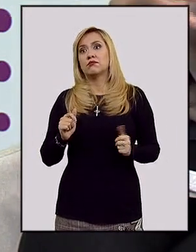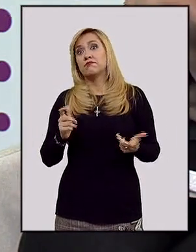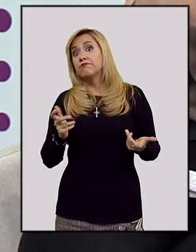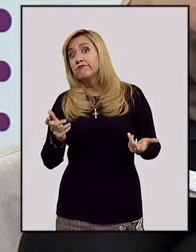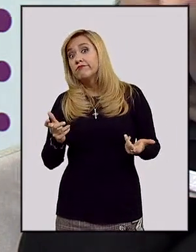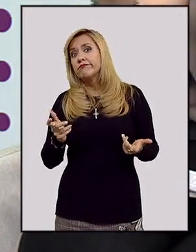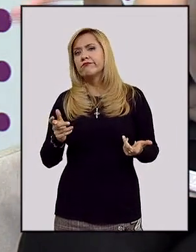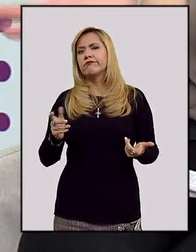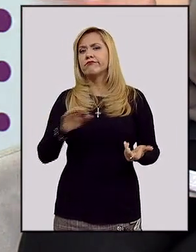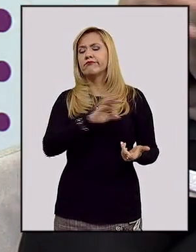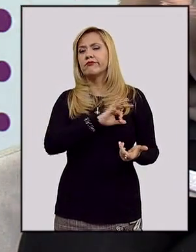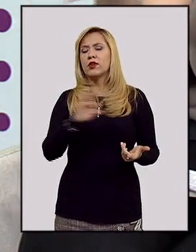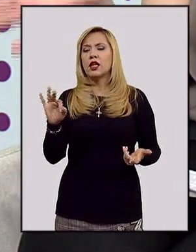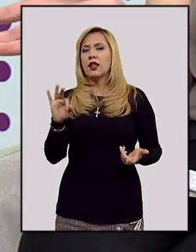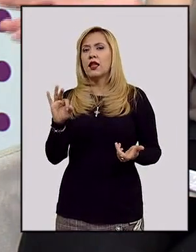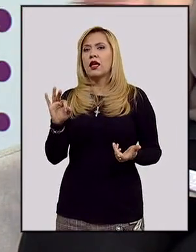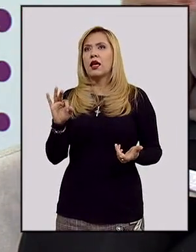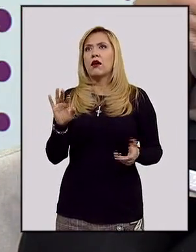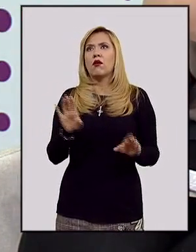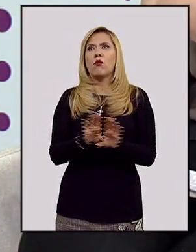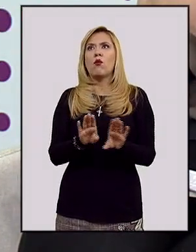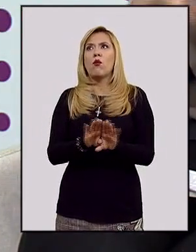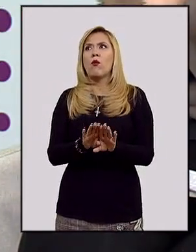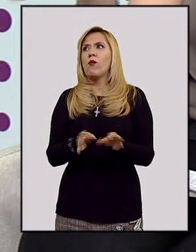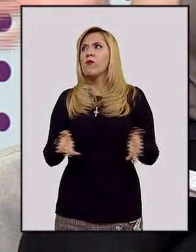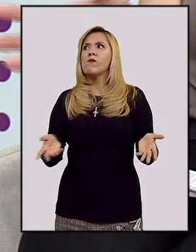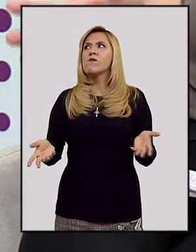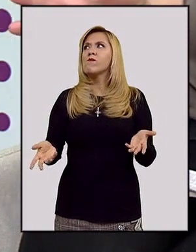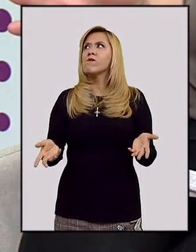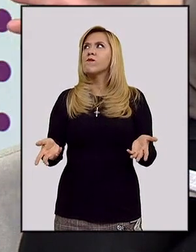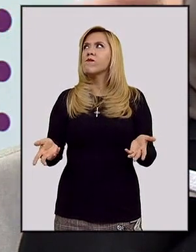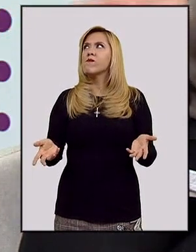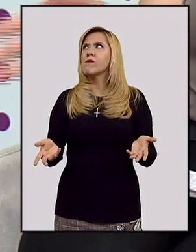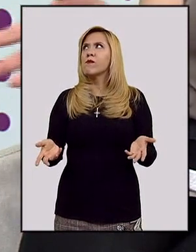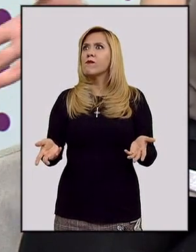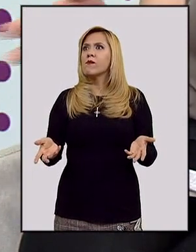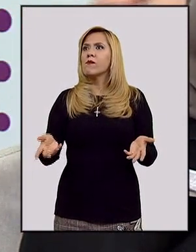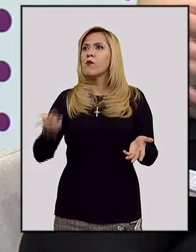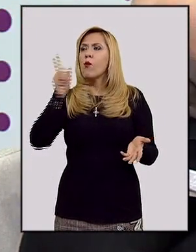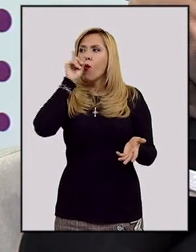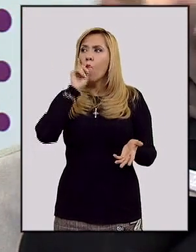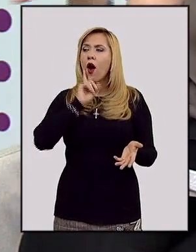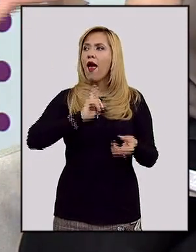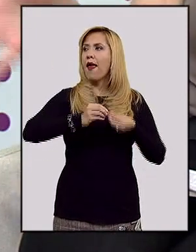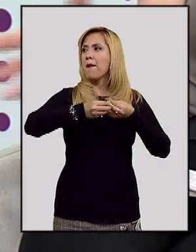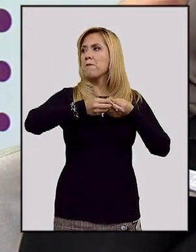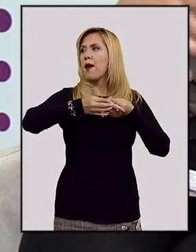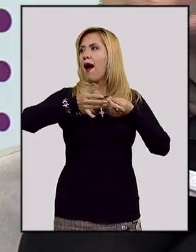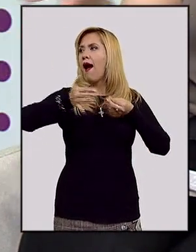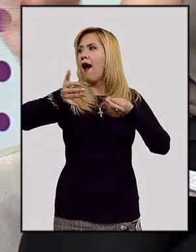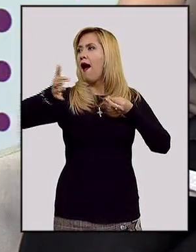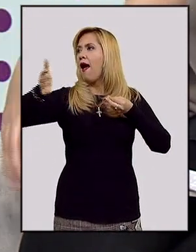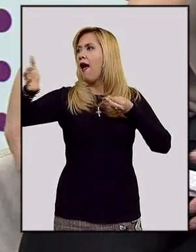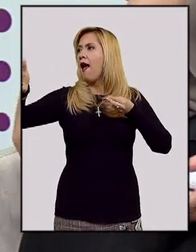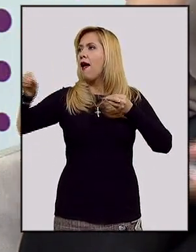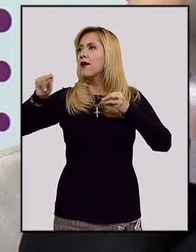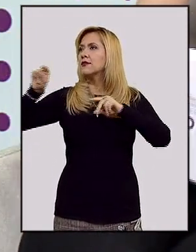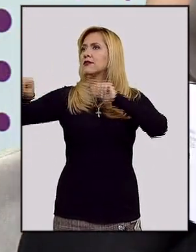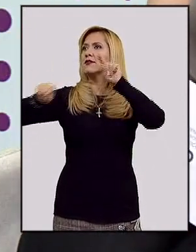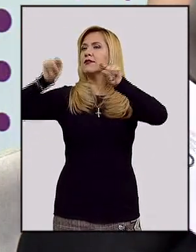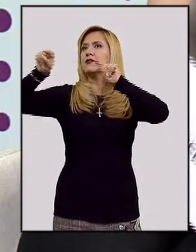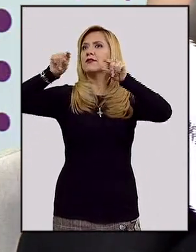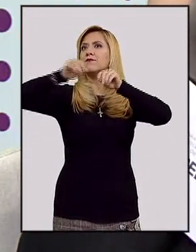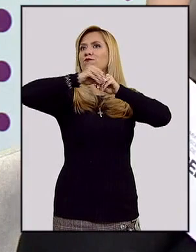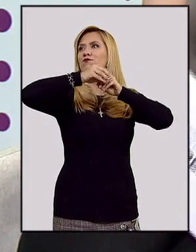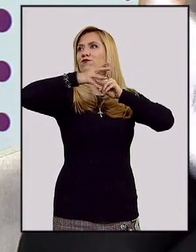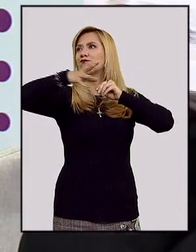que van a afectar de buena manera, digamos, a más mujeres y inclusive de los espacios